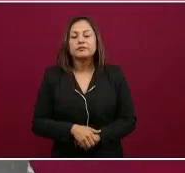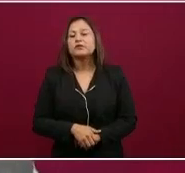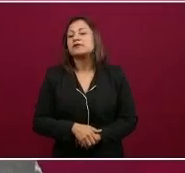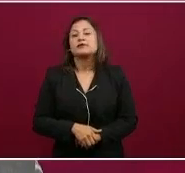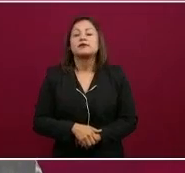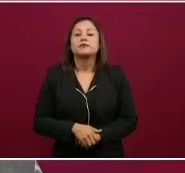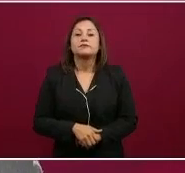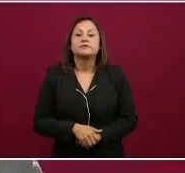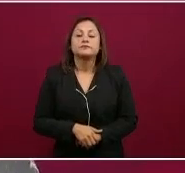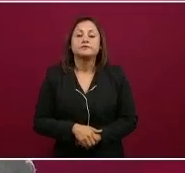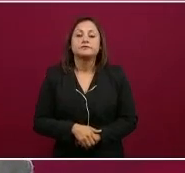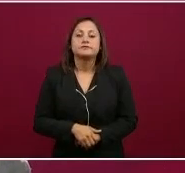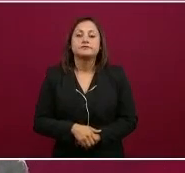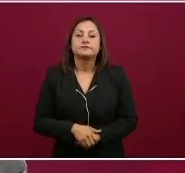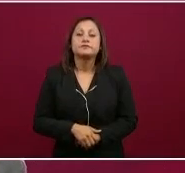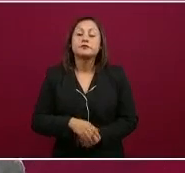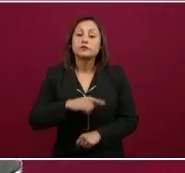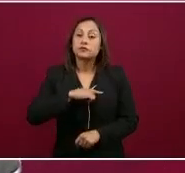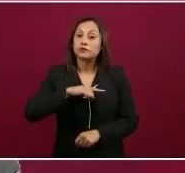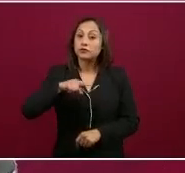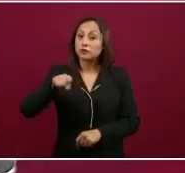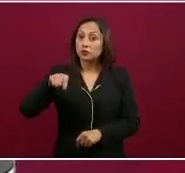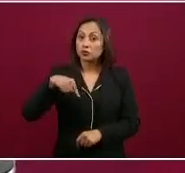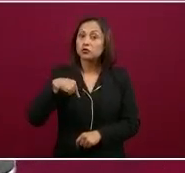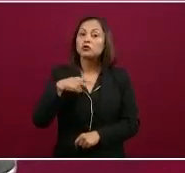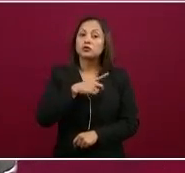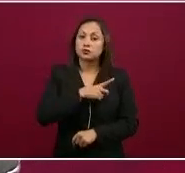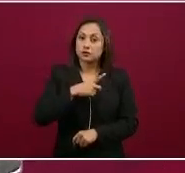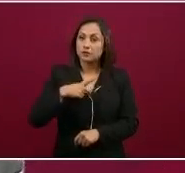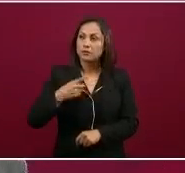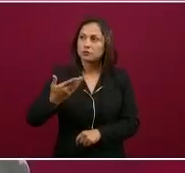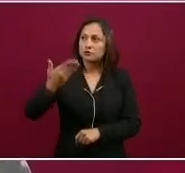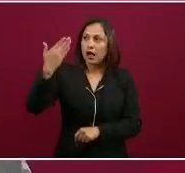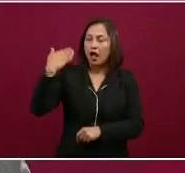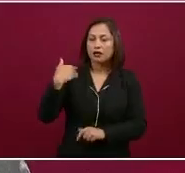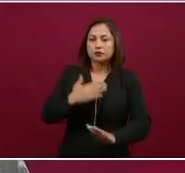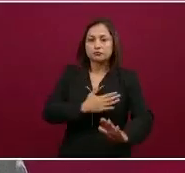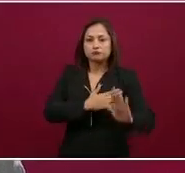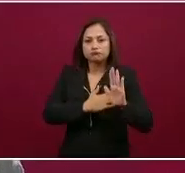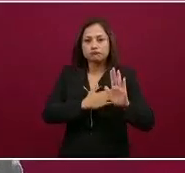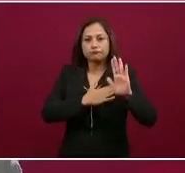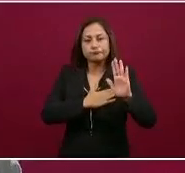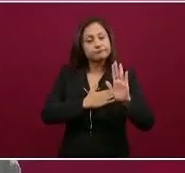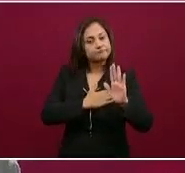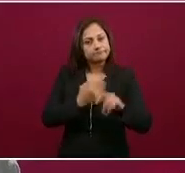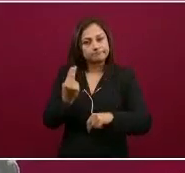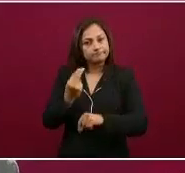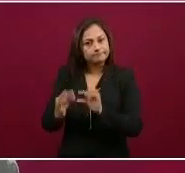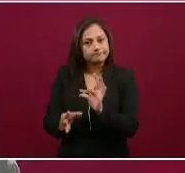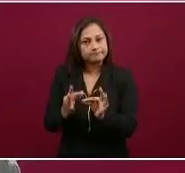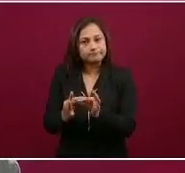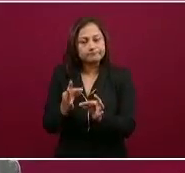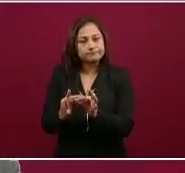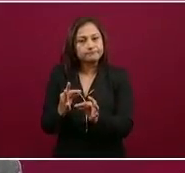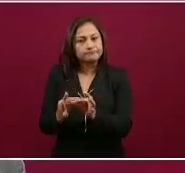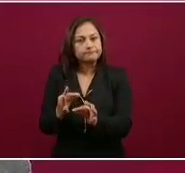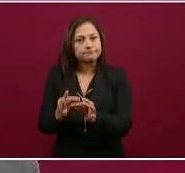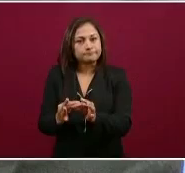cumplamos con los compromisos que se hicieron y que terminemos pronto